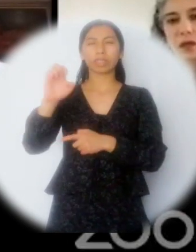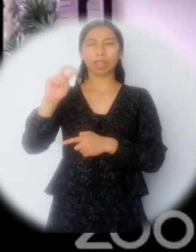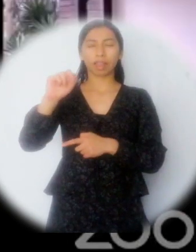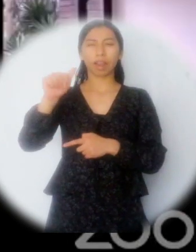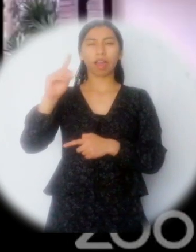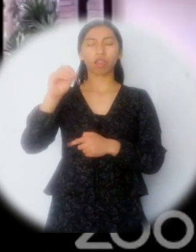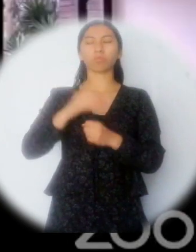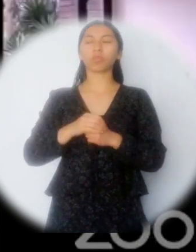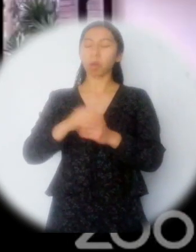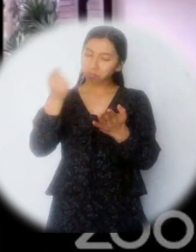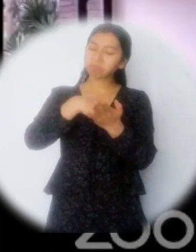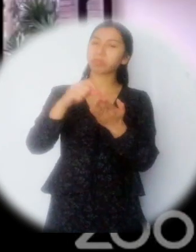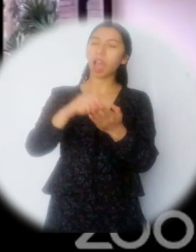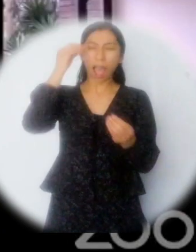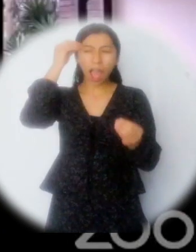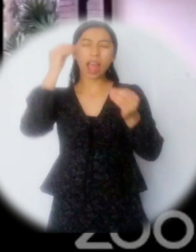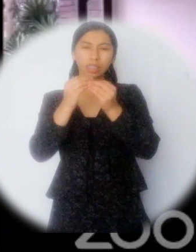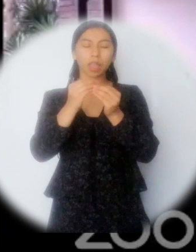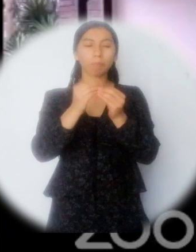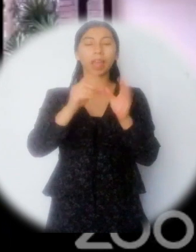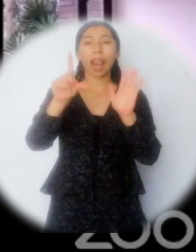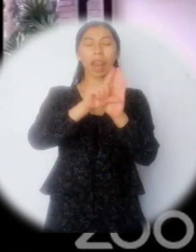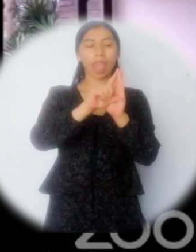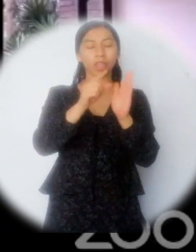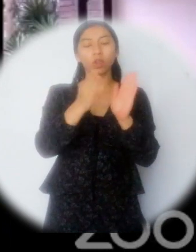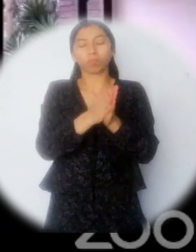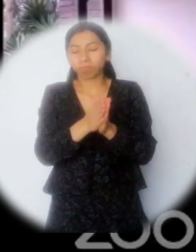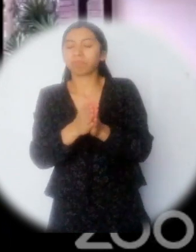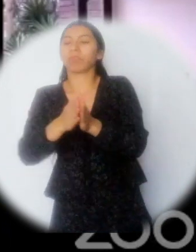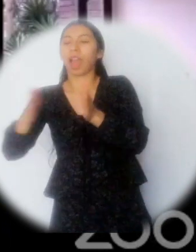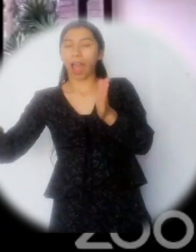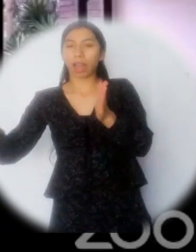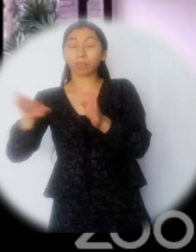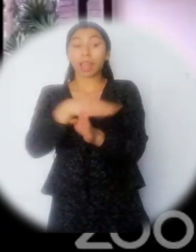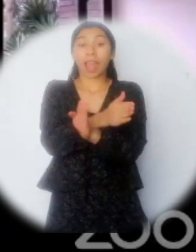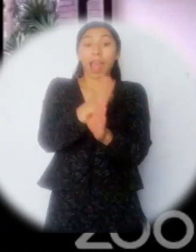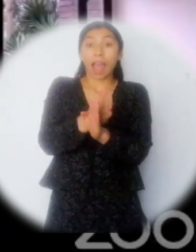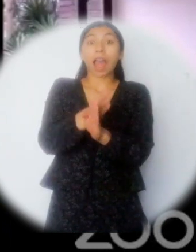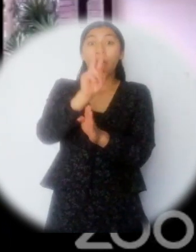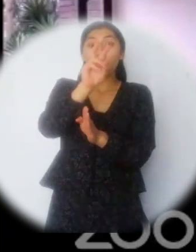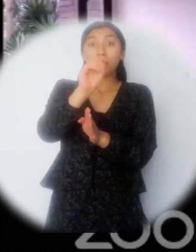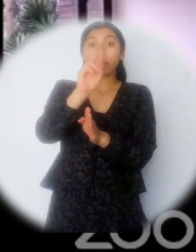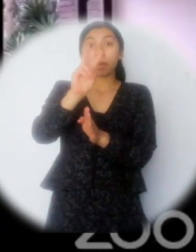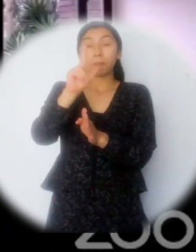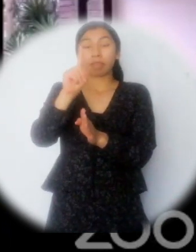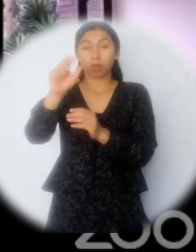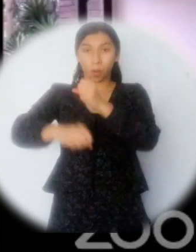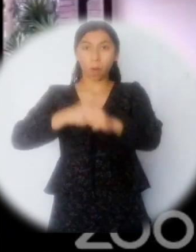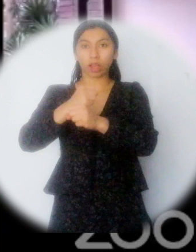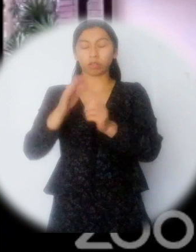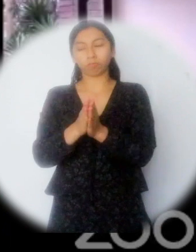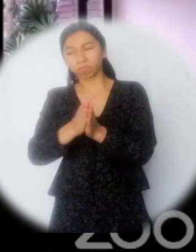el proyecto que prorroga por 10 años la Ley de Víctimas y Restitución de Tierras, cuya vigencia actual es hasta 2021. El director de la Unidad para